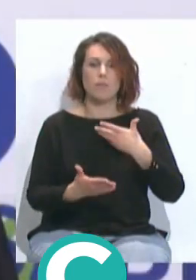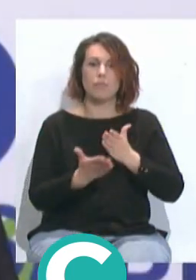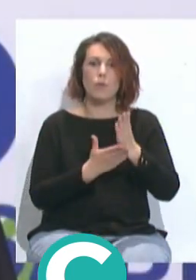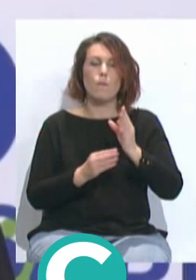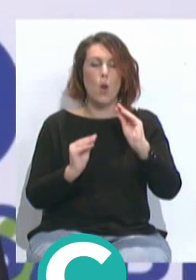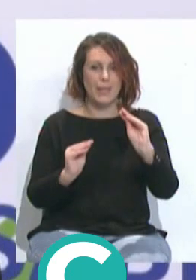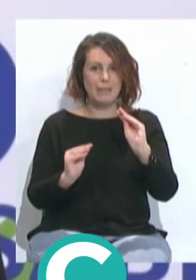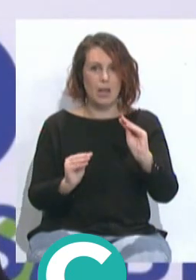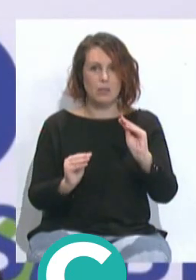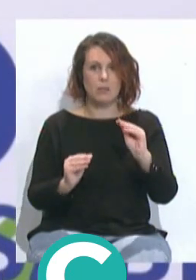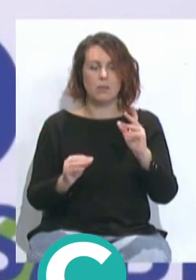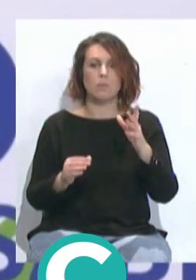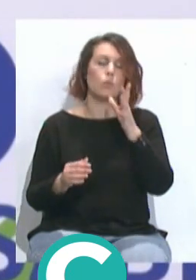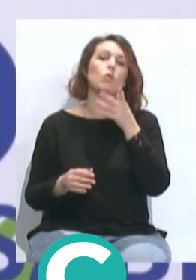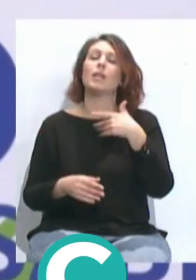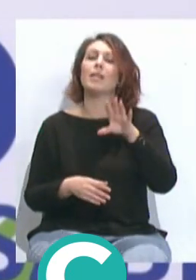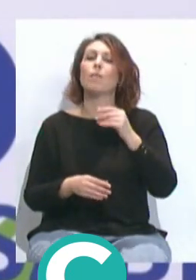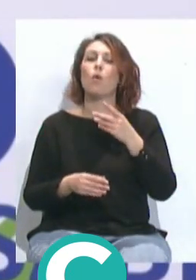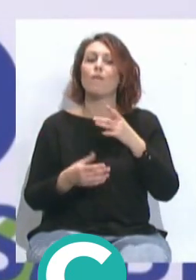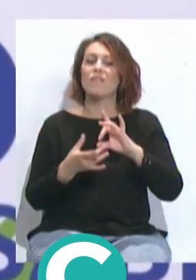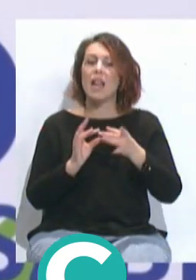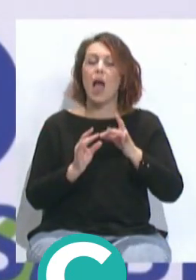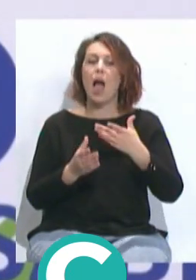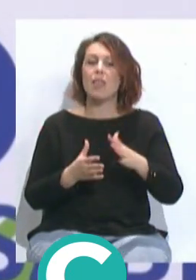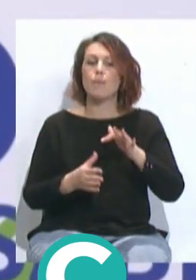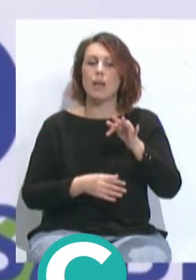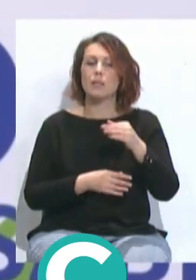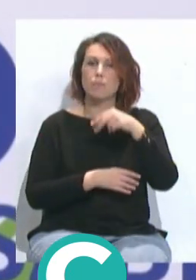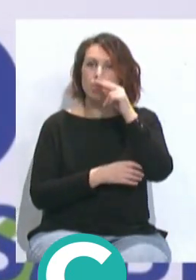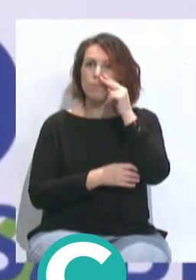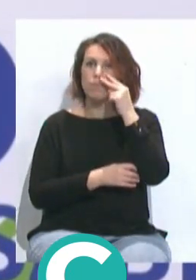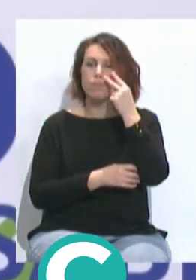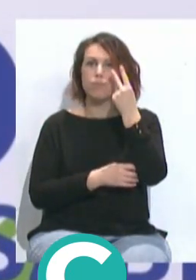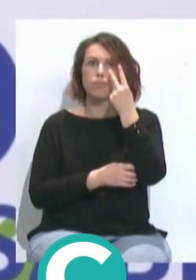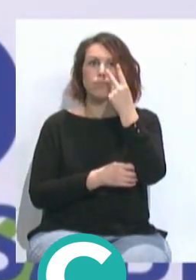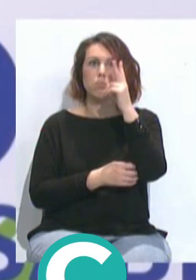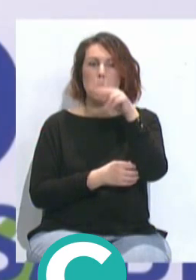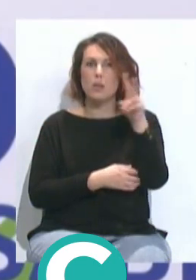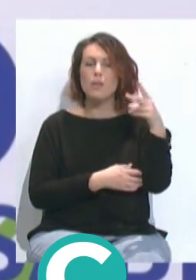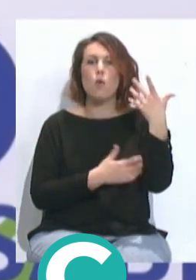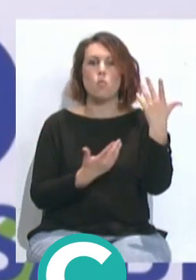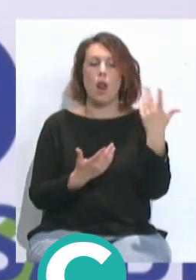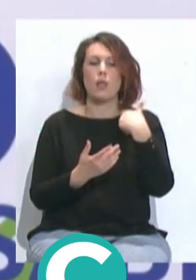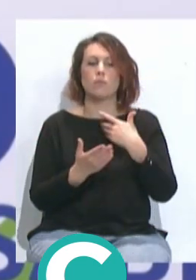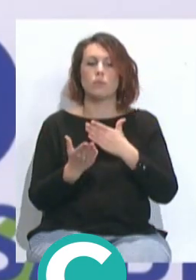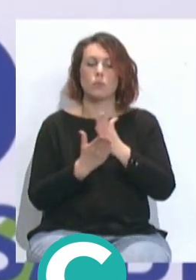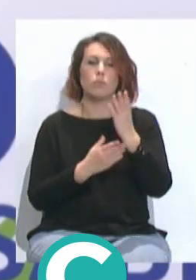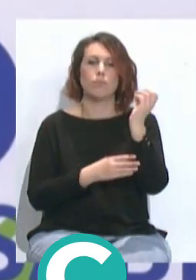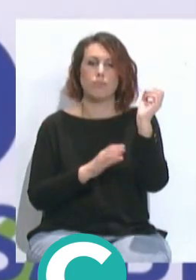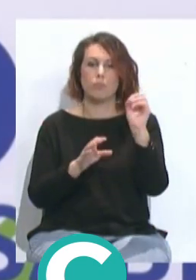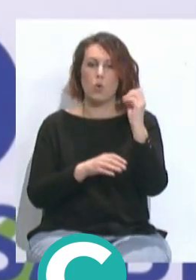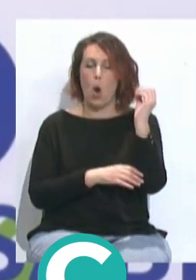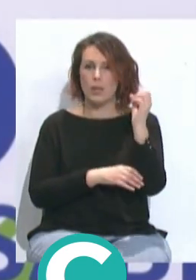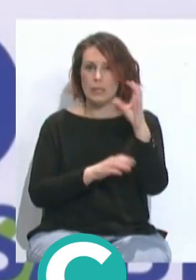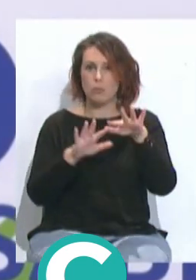y por eso entendemos que esta feria además de dispositiva tiene otra columna vertebral que es la congresual y la